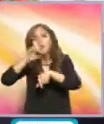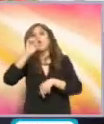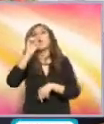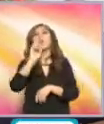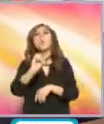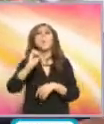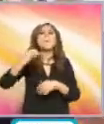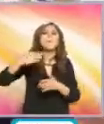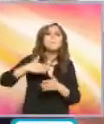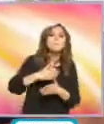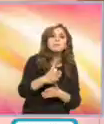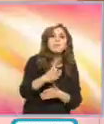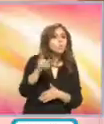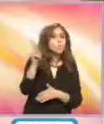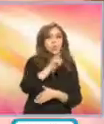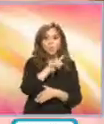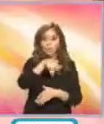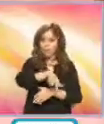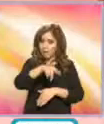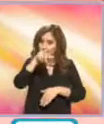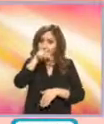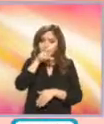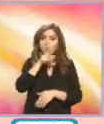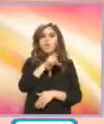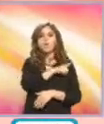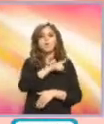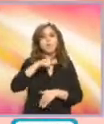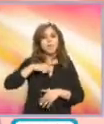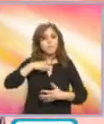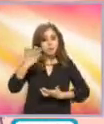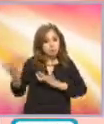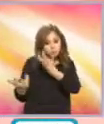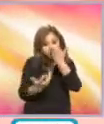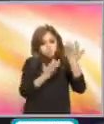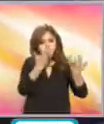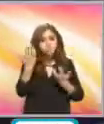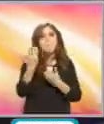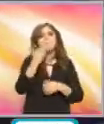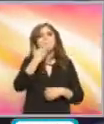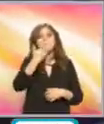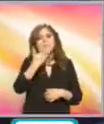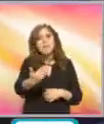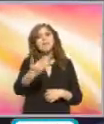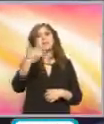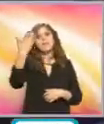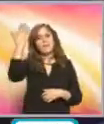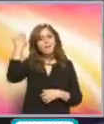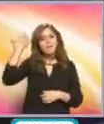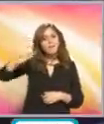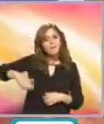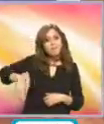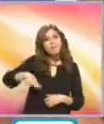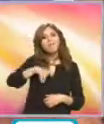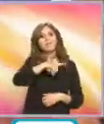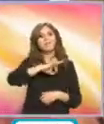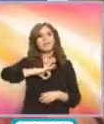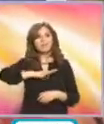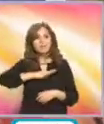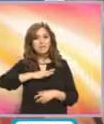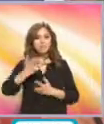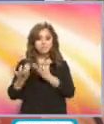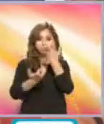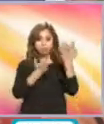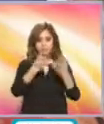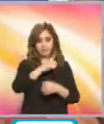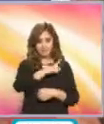El pollo debe de ir término bien cocido por todo lo que comentamos, ¿ok? De las bacterias y así. Muy bien, Pam. Ahora, viértemelo, por